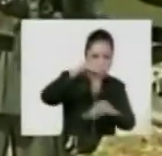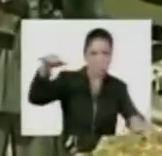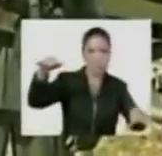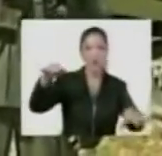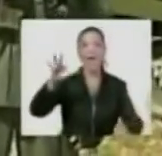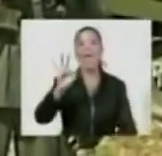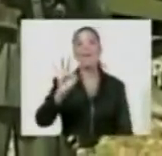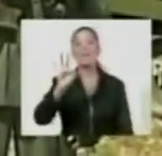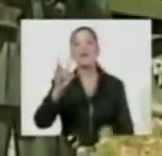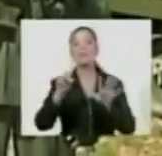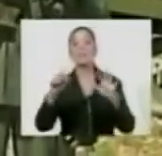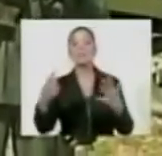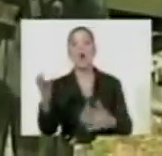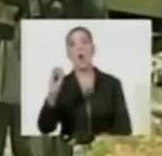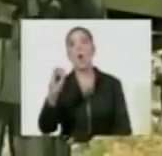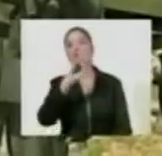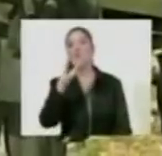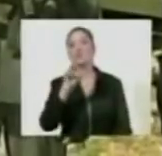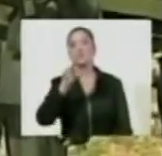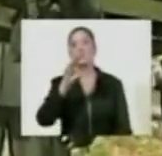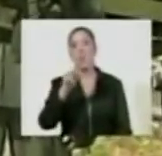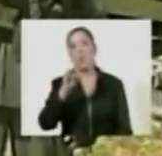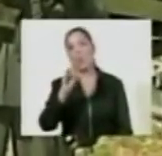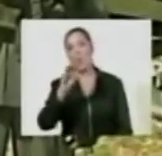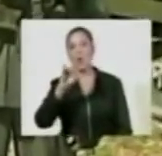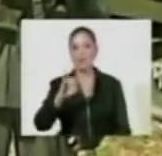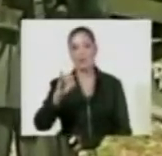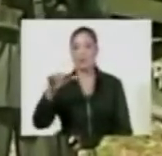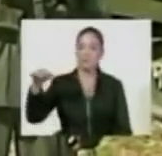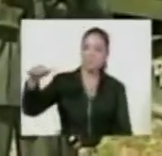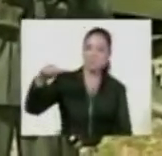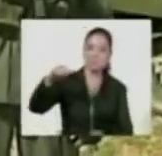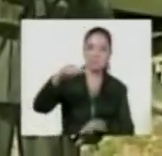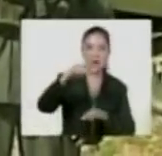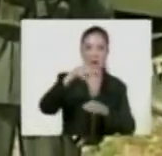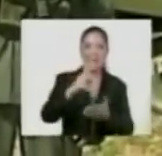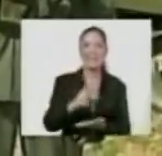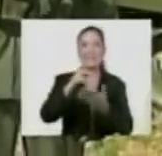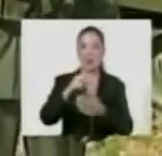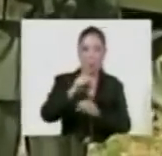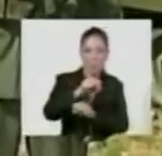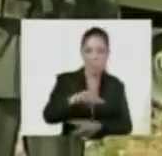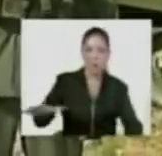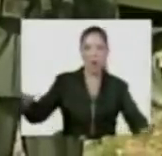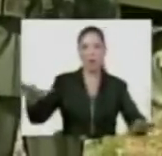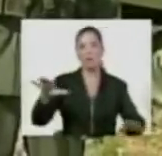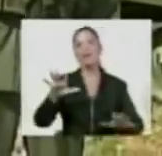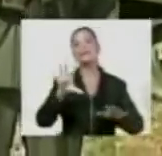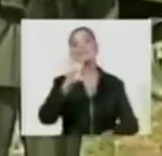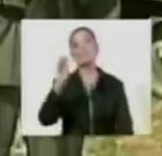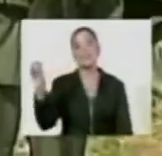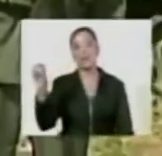aviones Sukhoi, y disparando sus bombas de 500 kilos. Igualmente la artillería naval, el fuego de